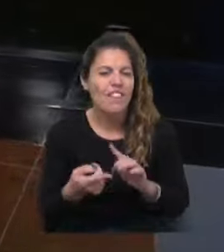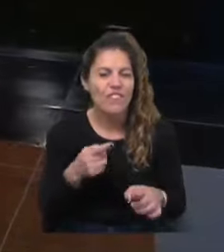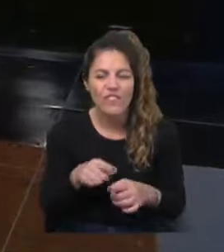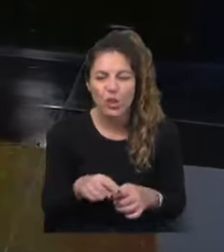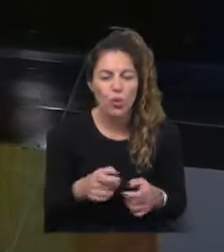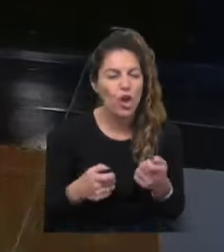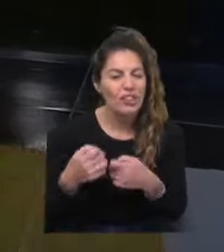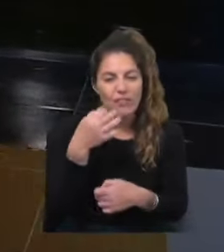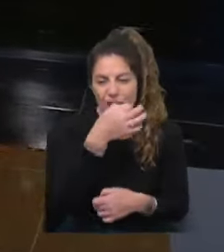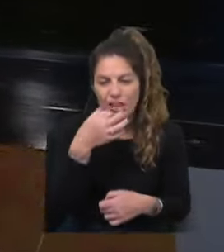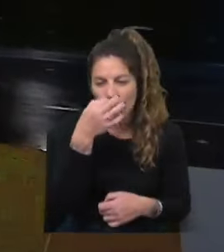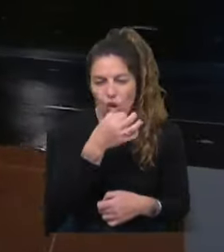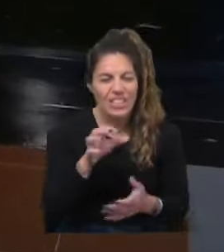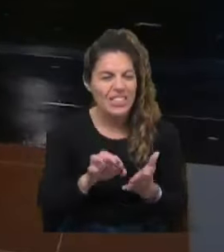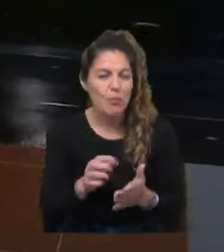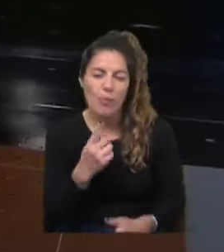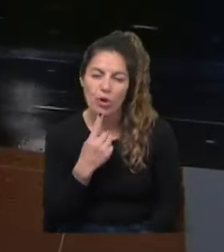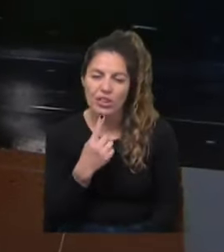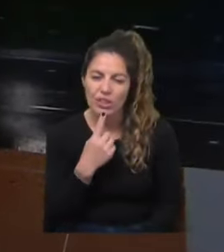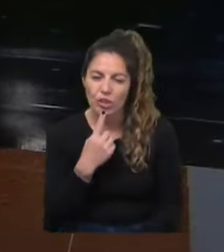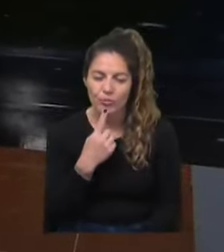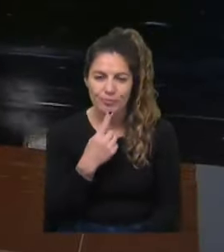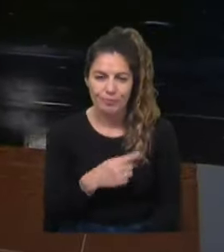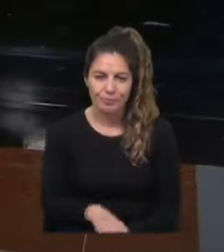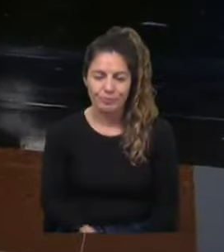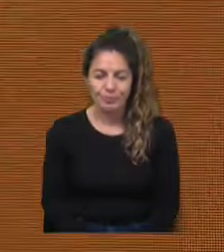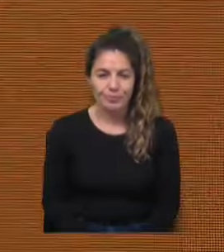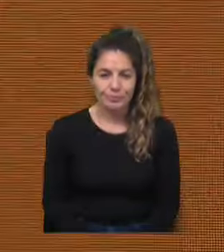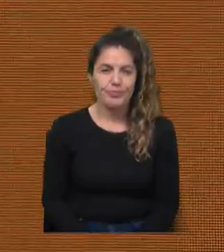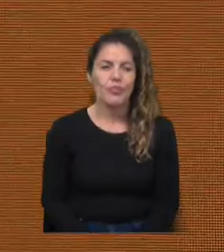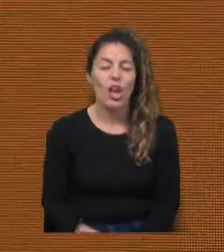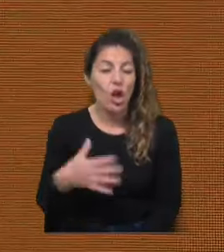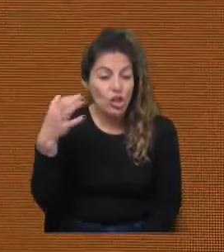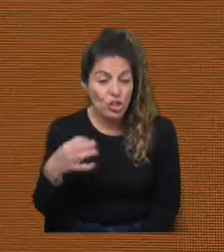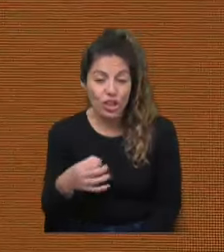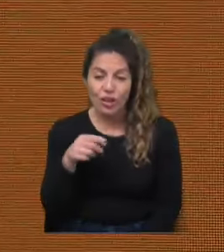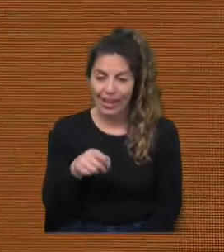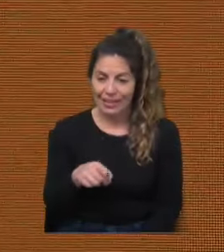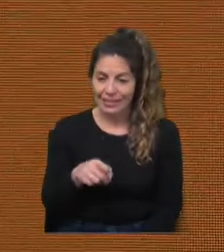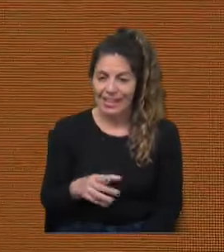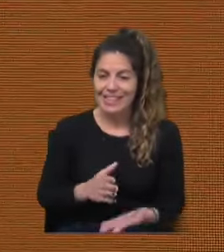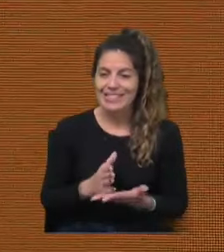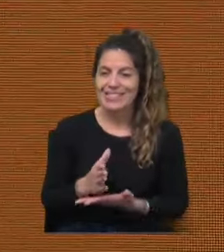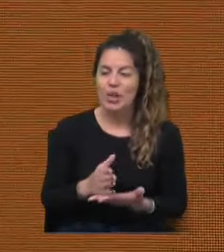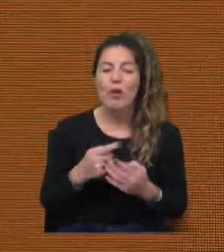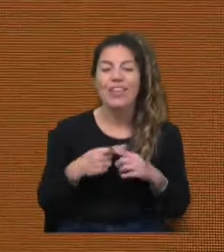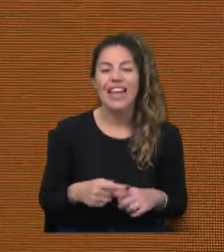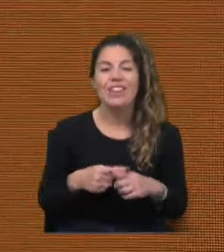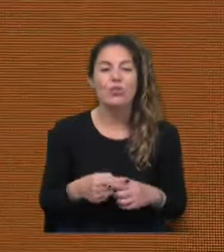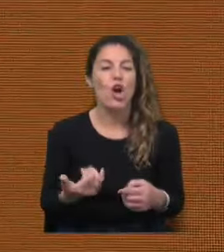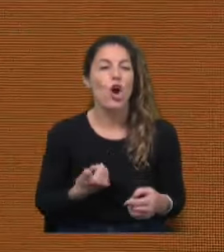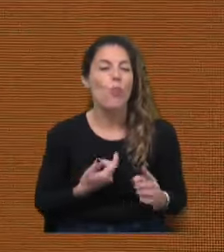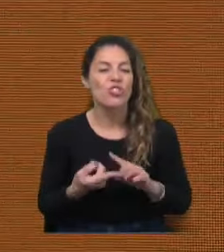entre el narcotráfico y el sistema político? Bueno, yo creo que en realidad hay, siempre cuando vienen estas discusiones de cómo se